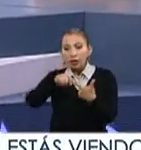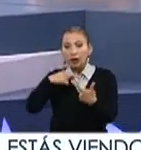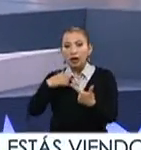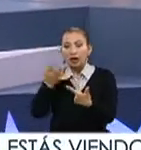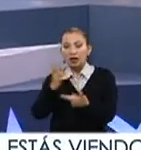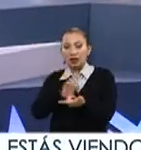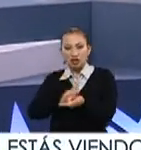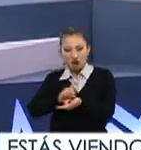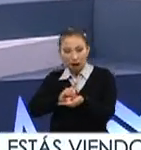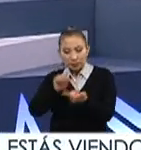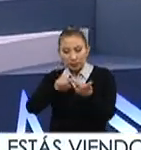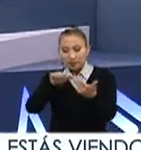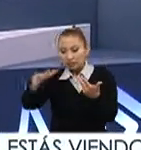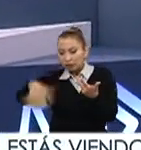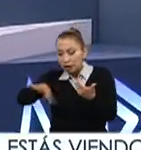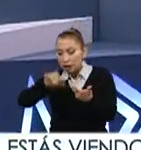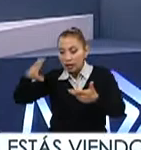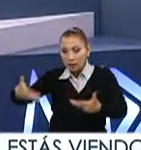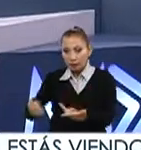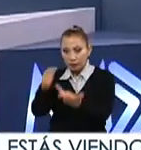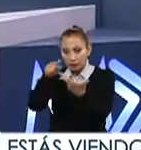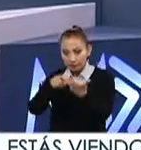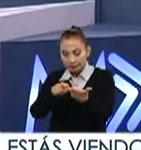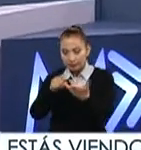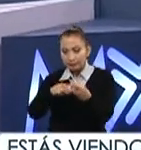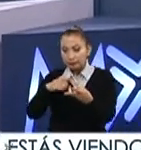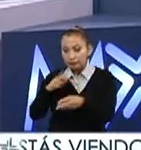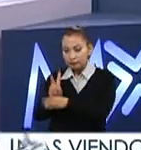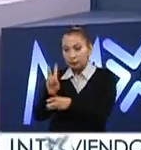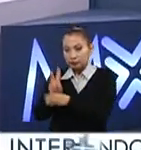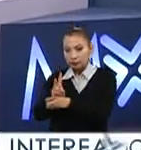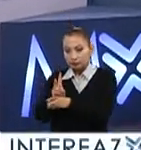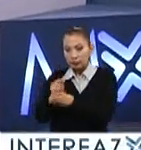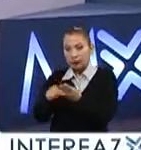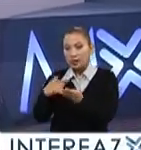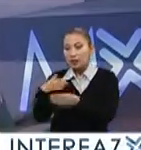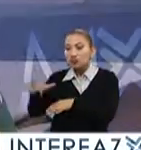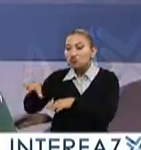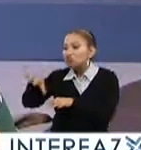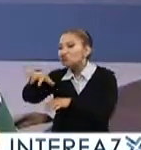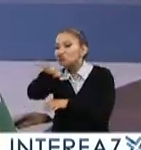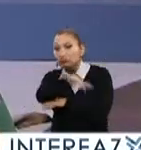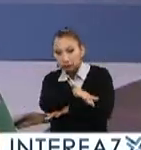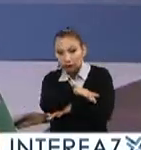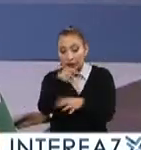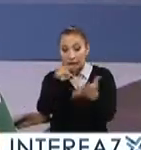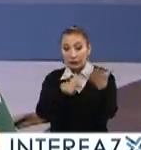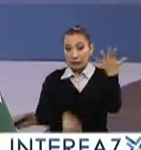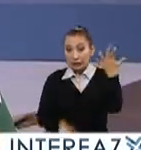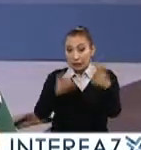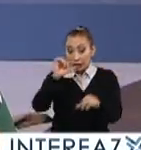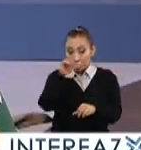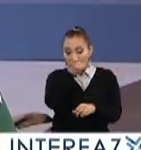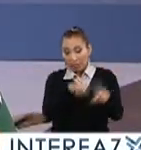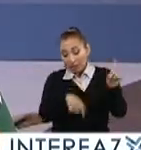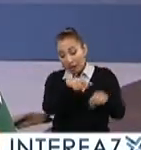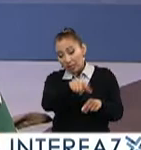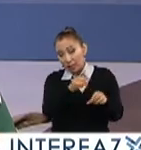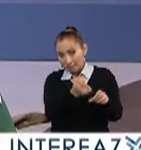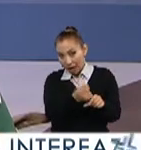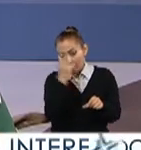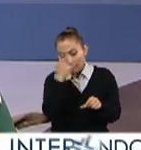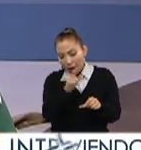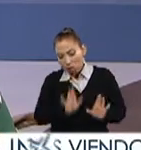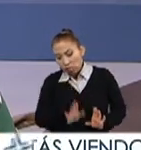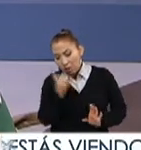de enervantes, búsqueda y rescate, guardia y protección y rastreo. En este caso, las actitudes que debe tener un perro